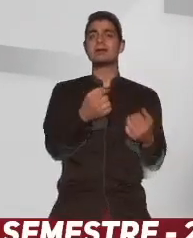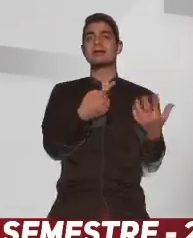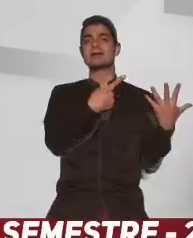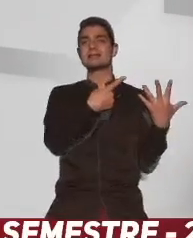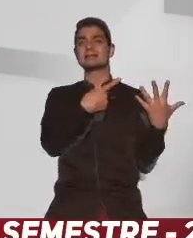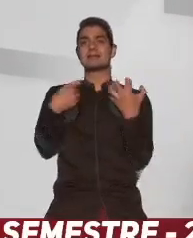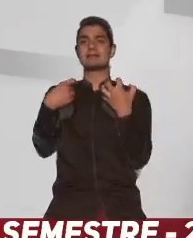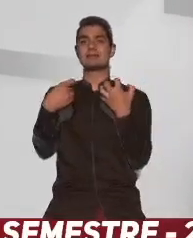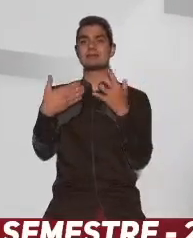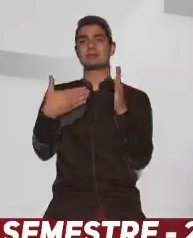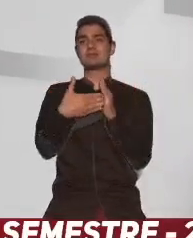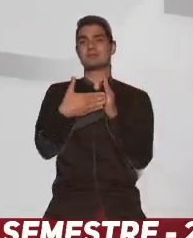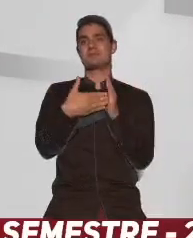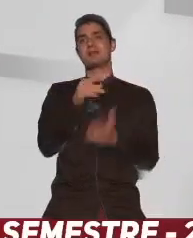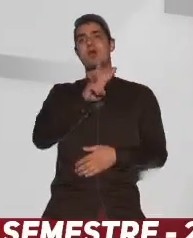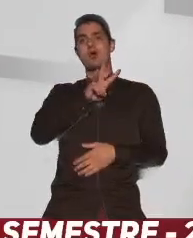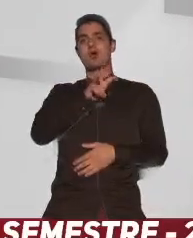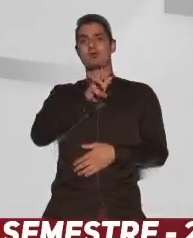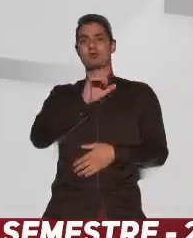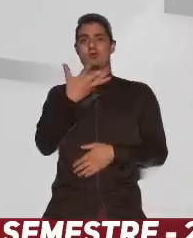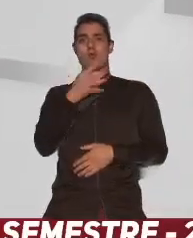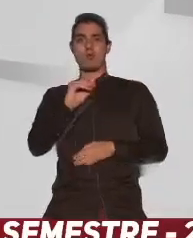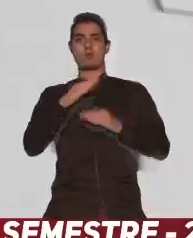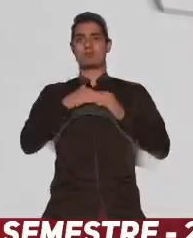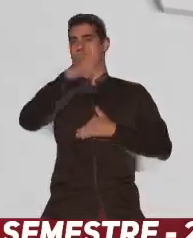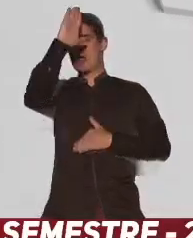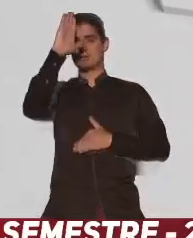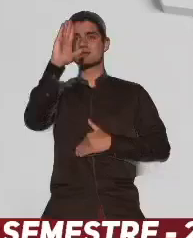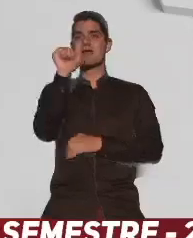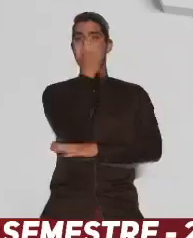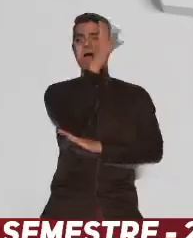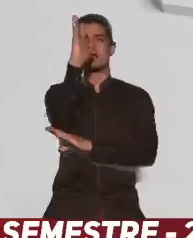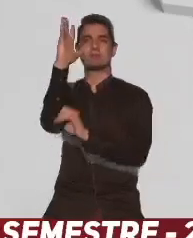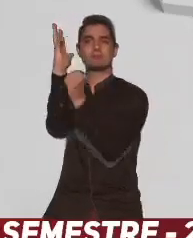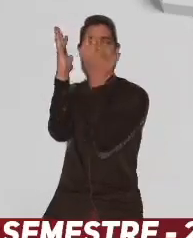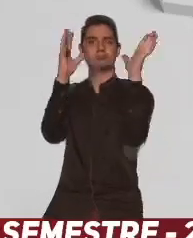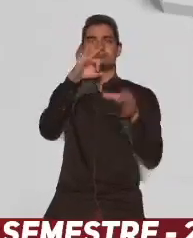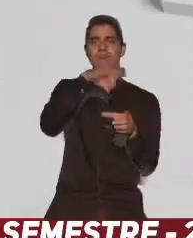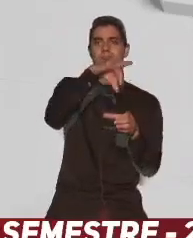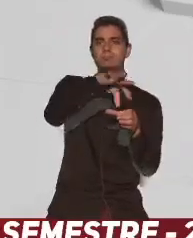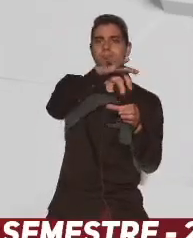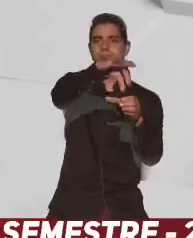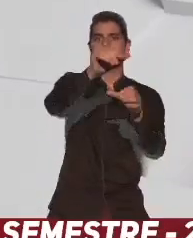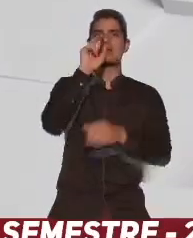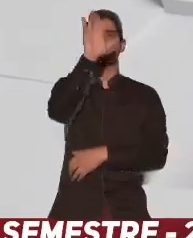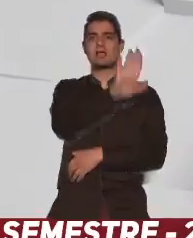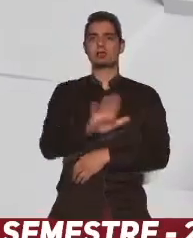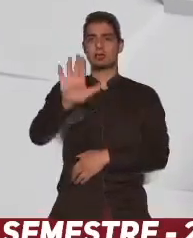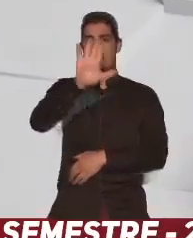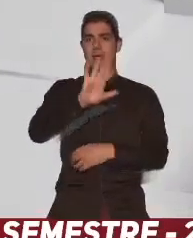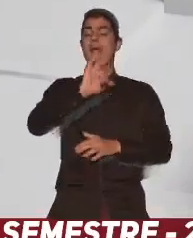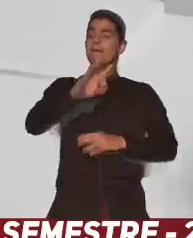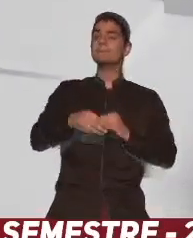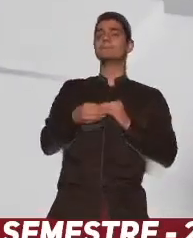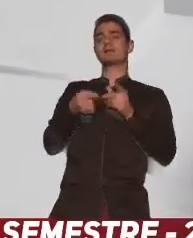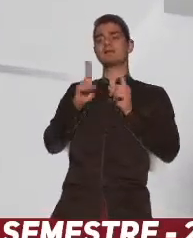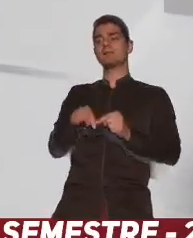681.150 a nivel nacional en la Sembratón. Asimismo, se realizó la producción de